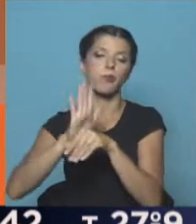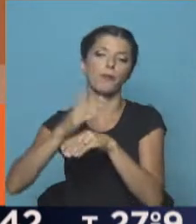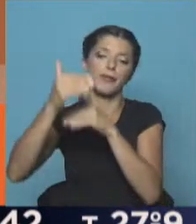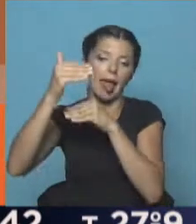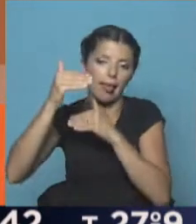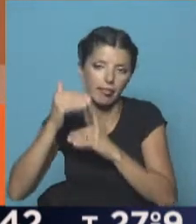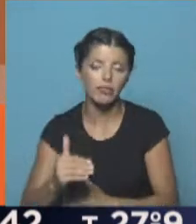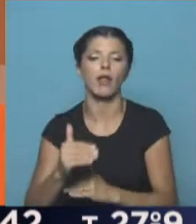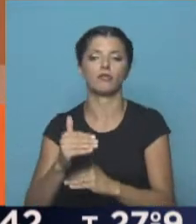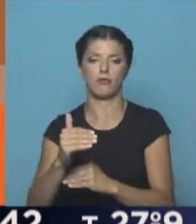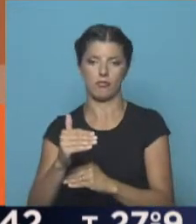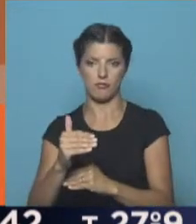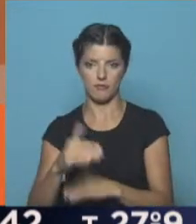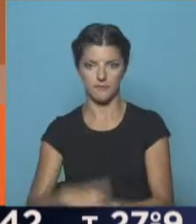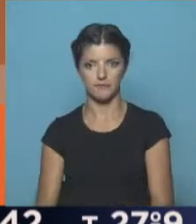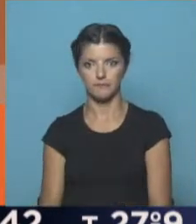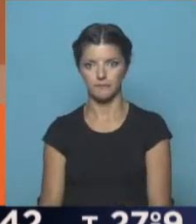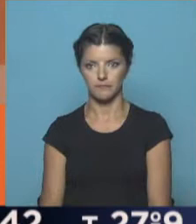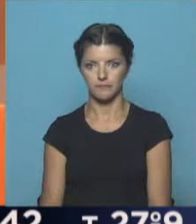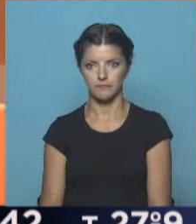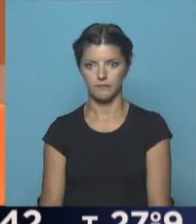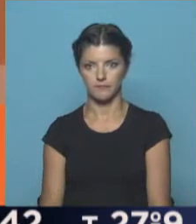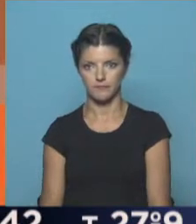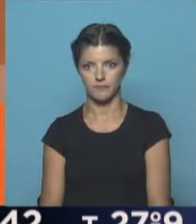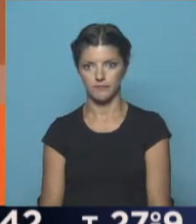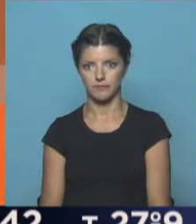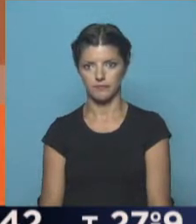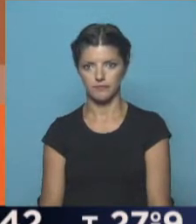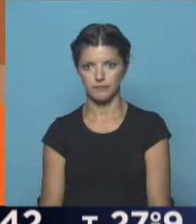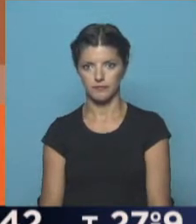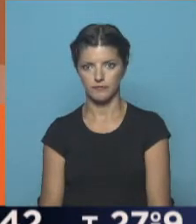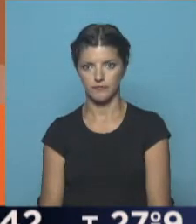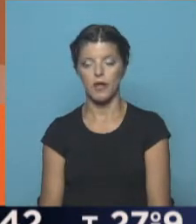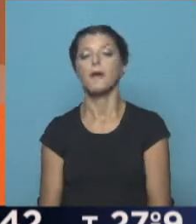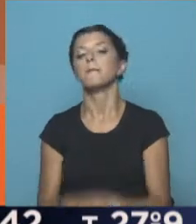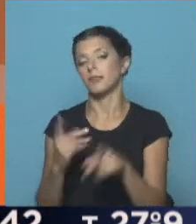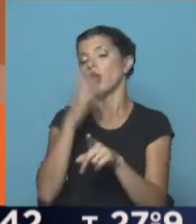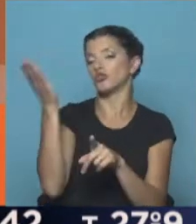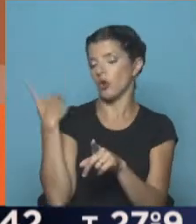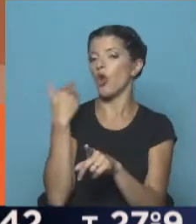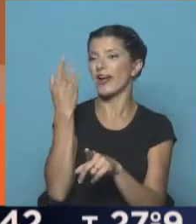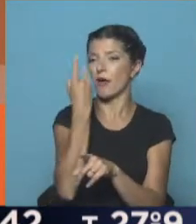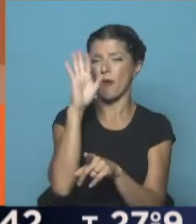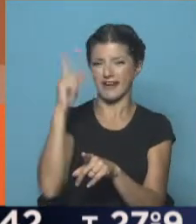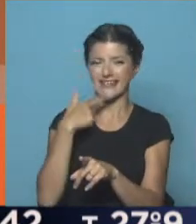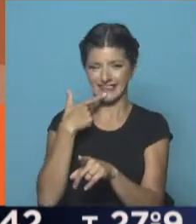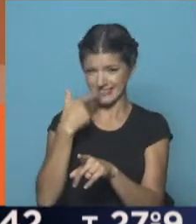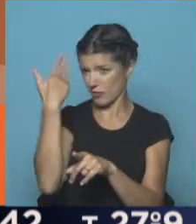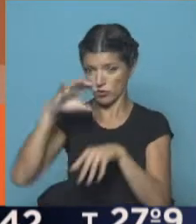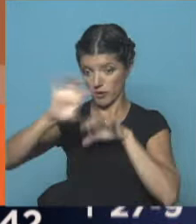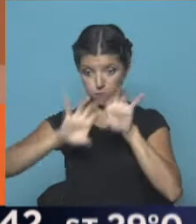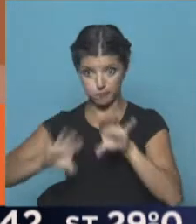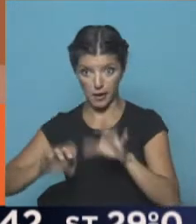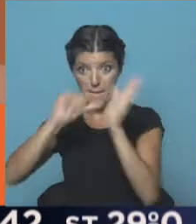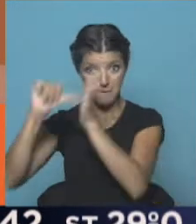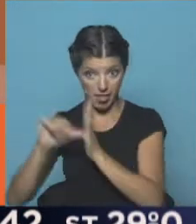entrada y esa transición de ser uno de los países de la órbita de la ex unión soviética del comunismo europeo que conocimos